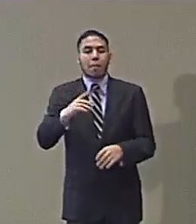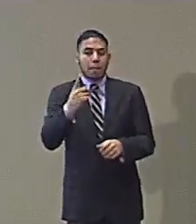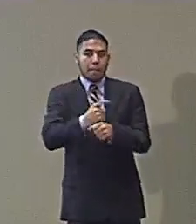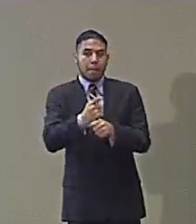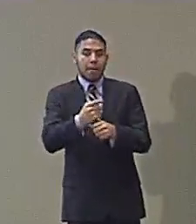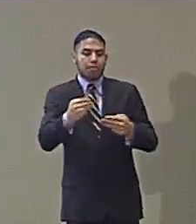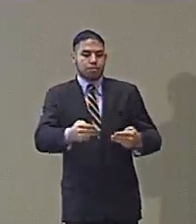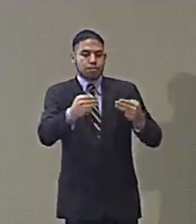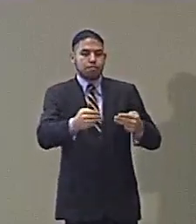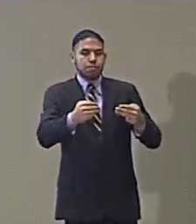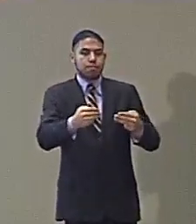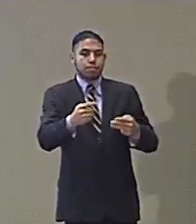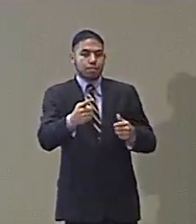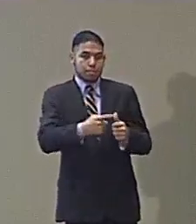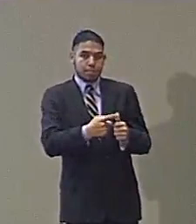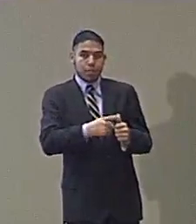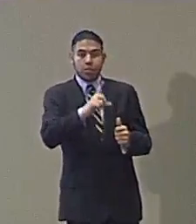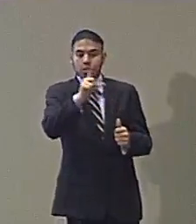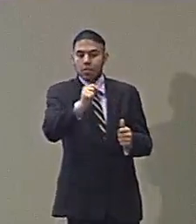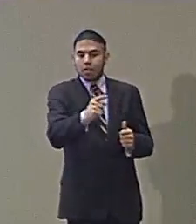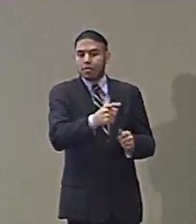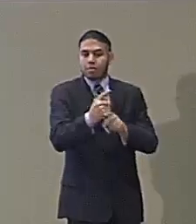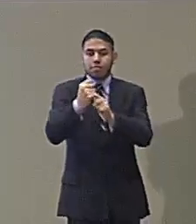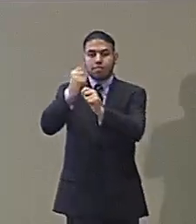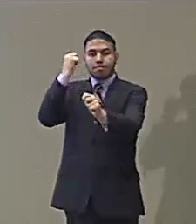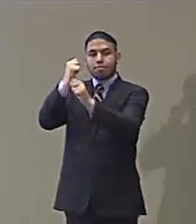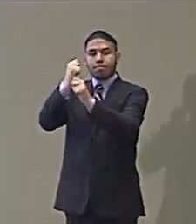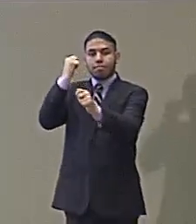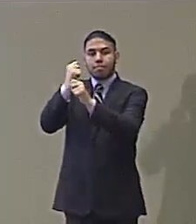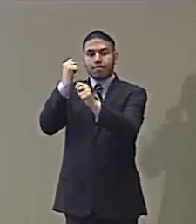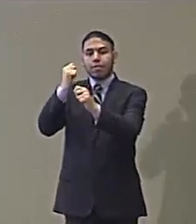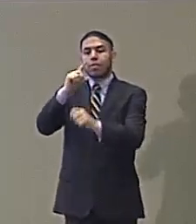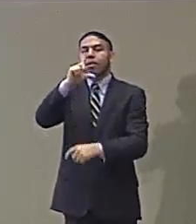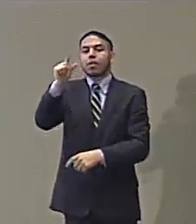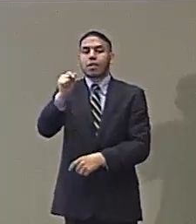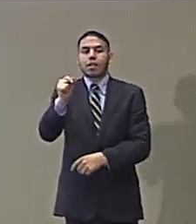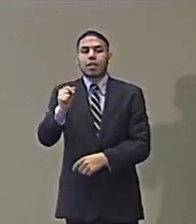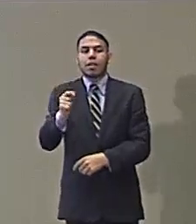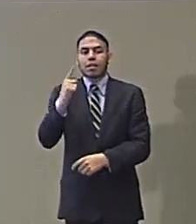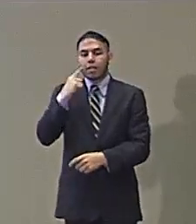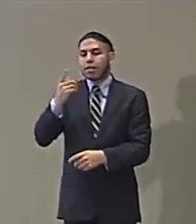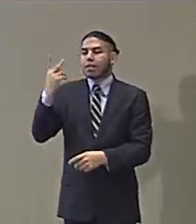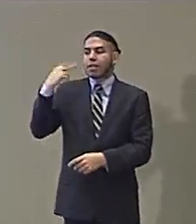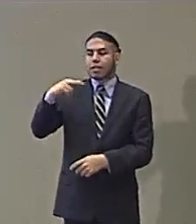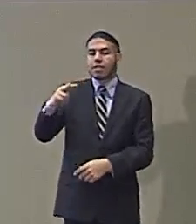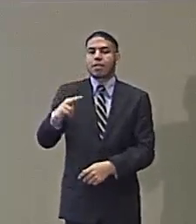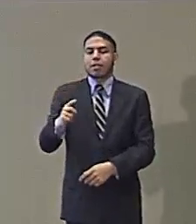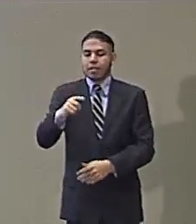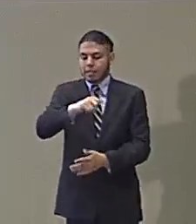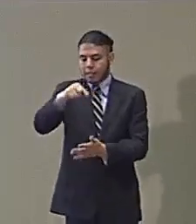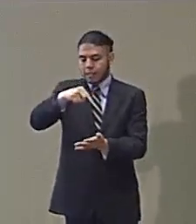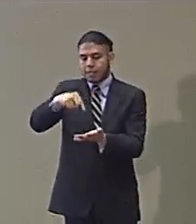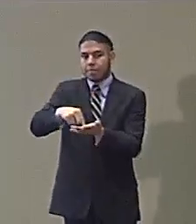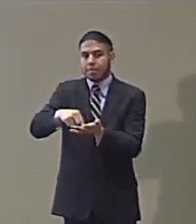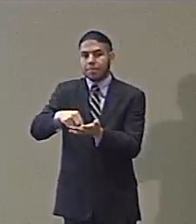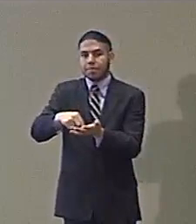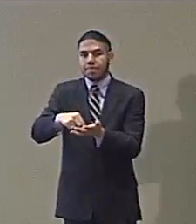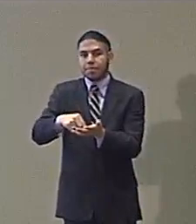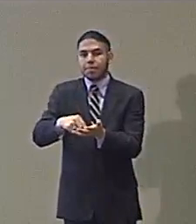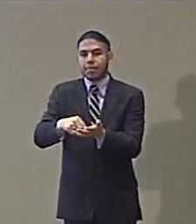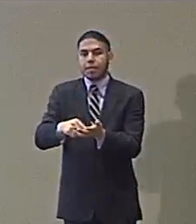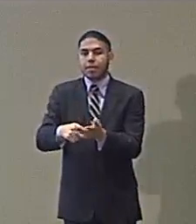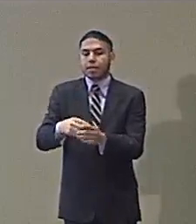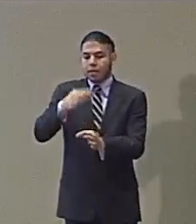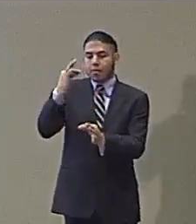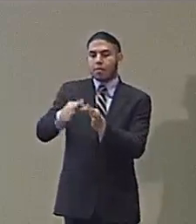luego les llegó a los transportistas y ahora nos llegó a nosotros a los que representamos al sector desde el punto de vista de la